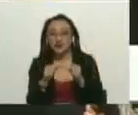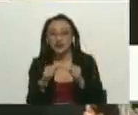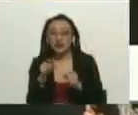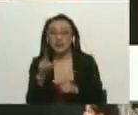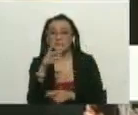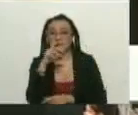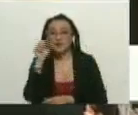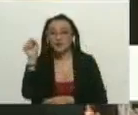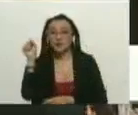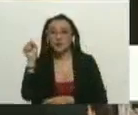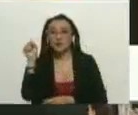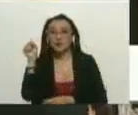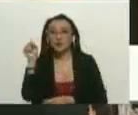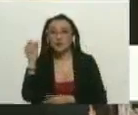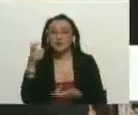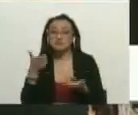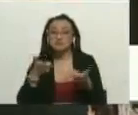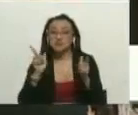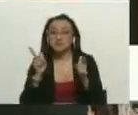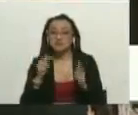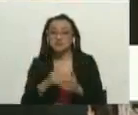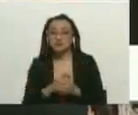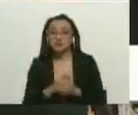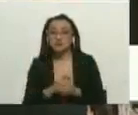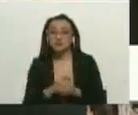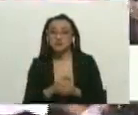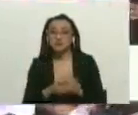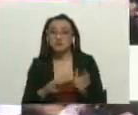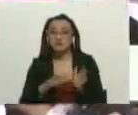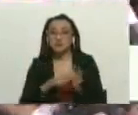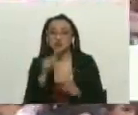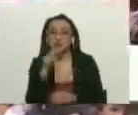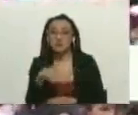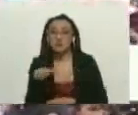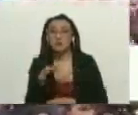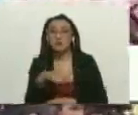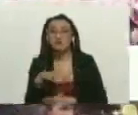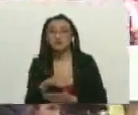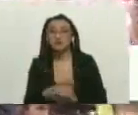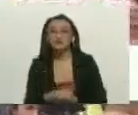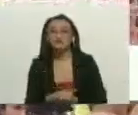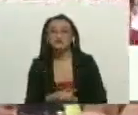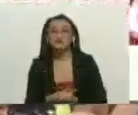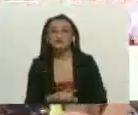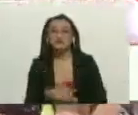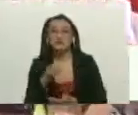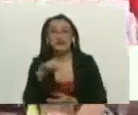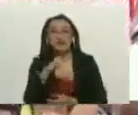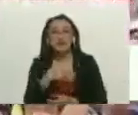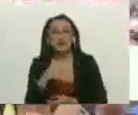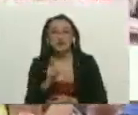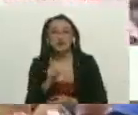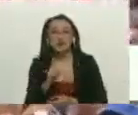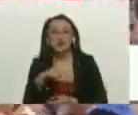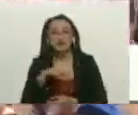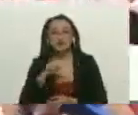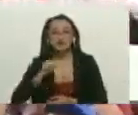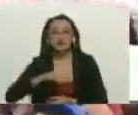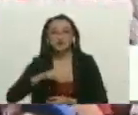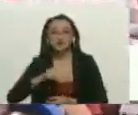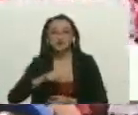Maduro el que ha permitido que reivindiquemos a nuestro pueblo. Que ellos no quieren, nosotros sí